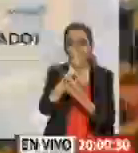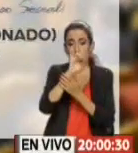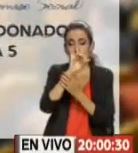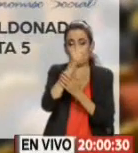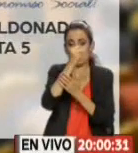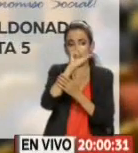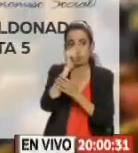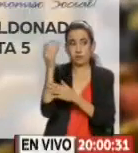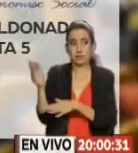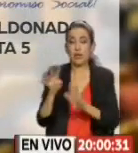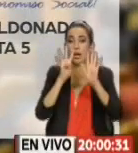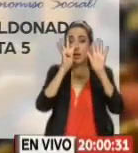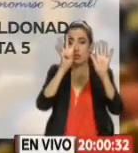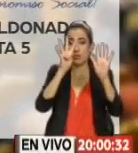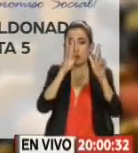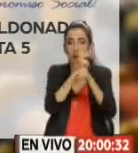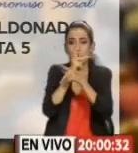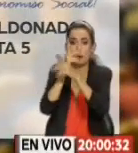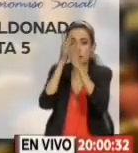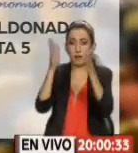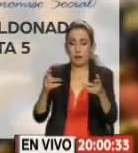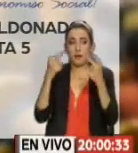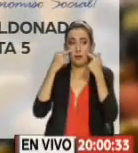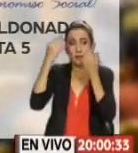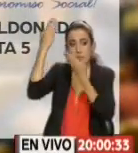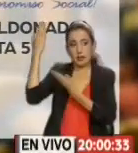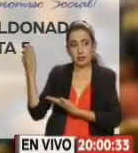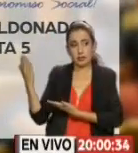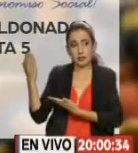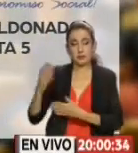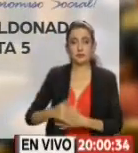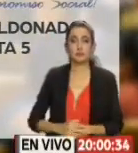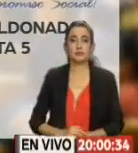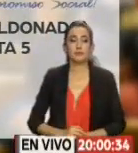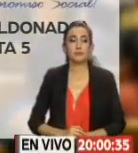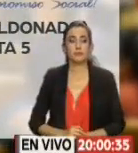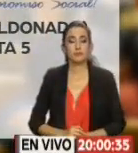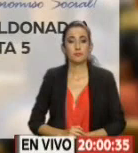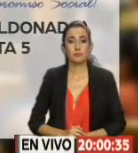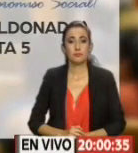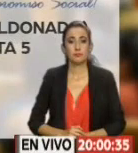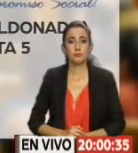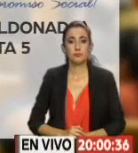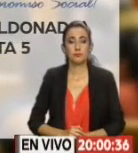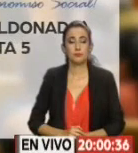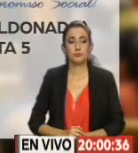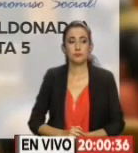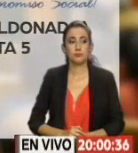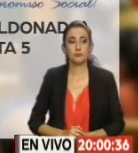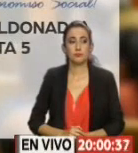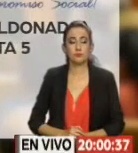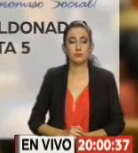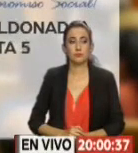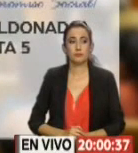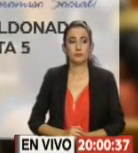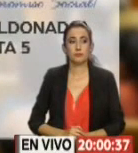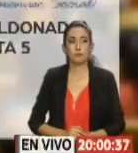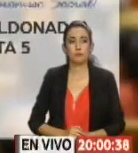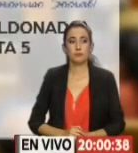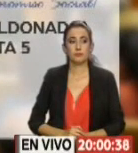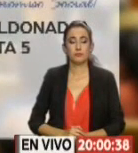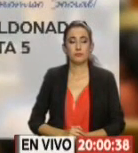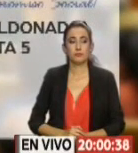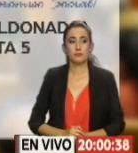Maldonado, obtendría 9 escaños. Estos son para Orlando Núñez, Blanca Paucar, Luis Reina Chamorro, Soledad Benítez